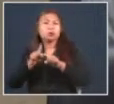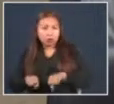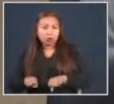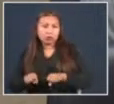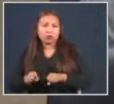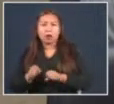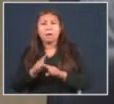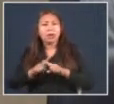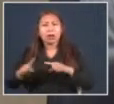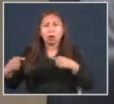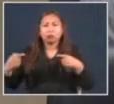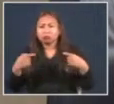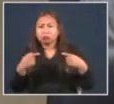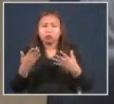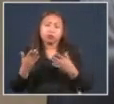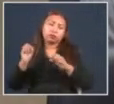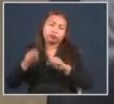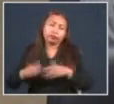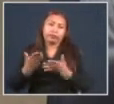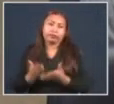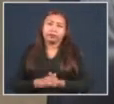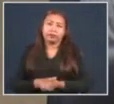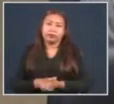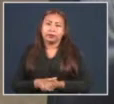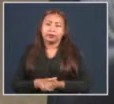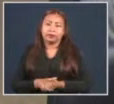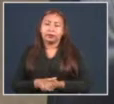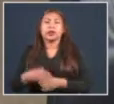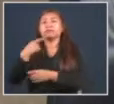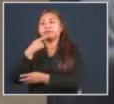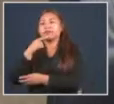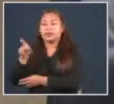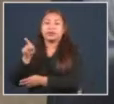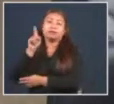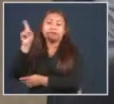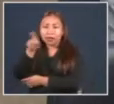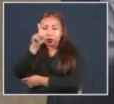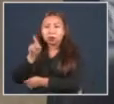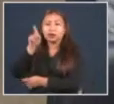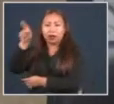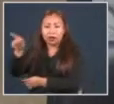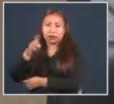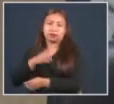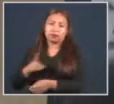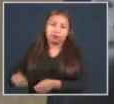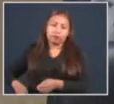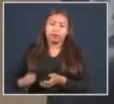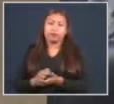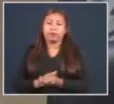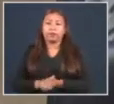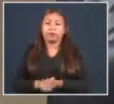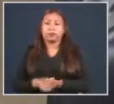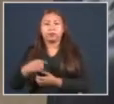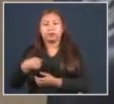pasa, ¿sí? Entonces, tienen que preguntarle. Manifiesto, señor